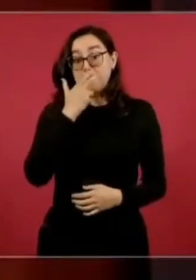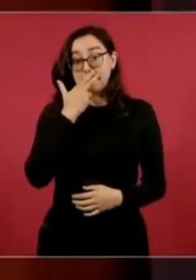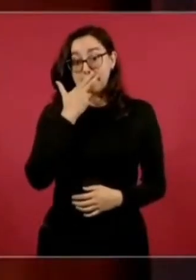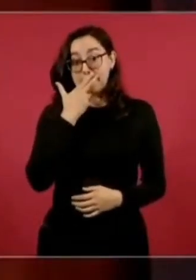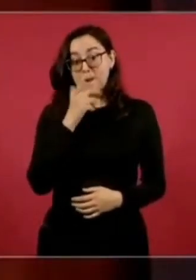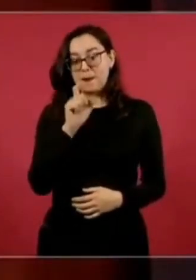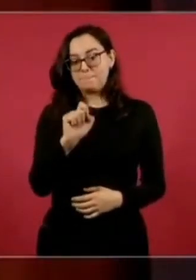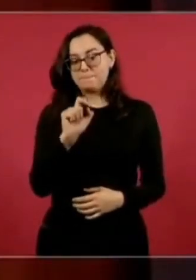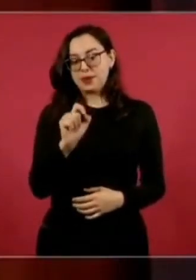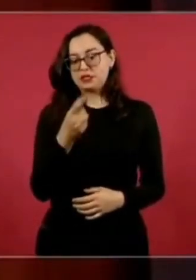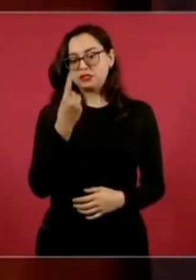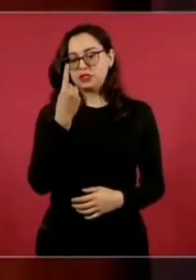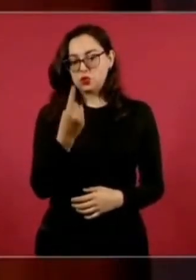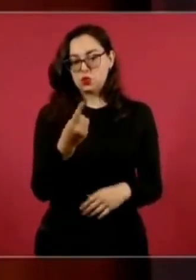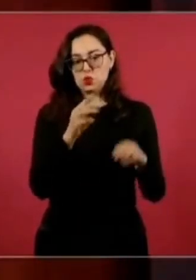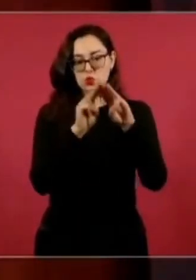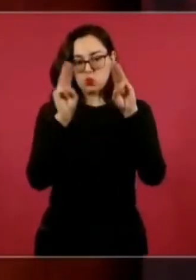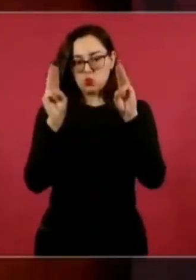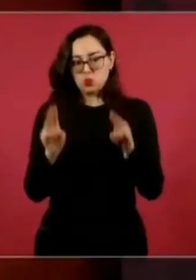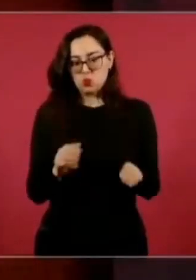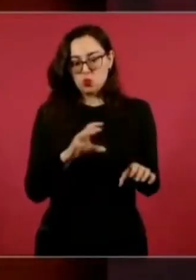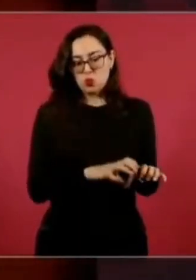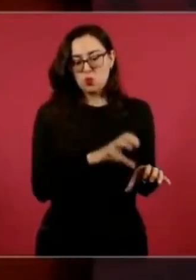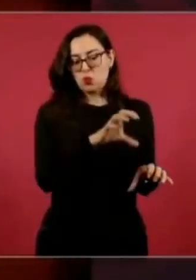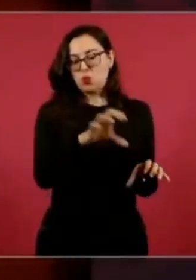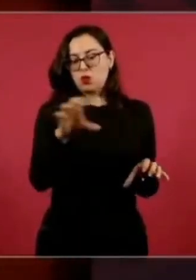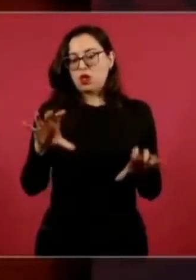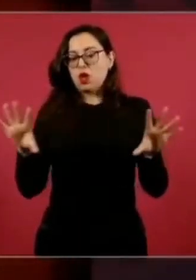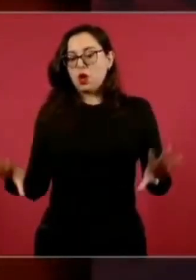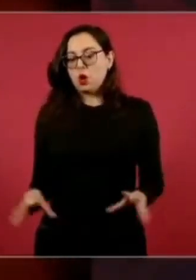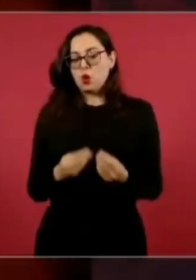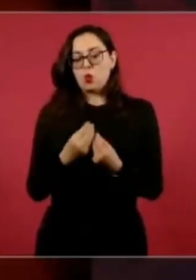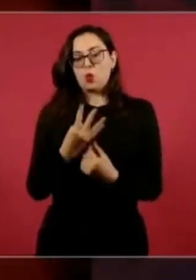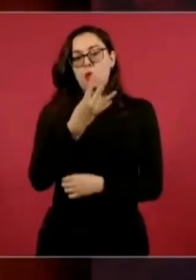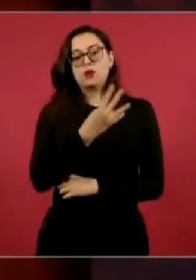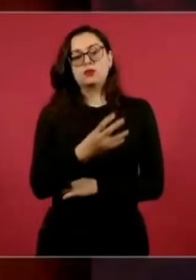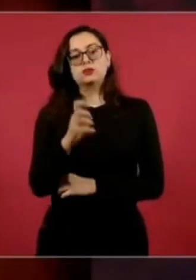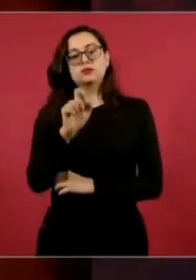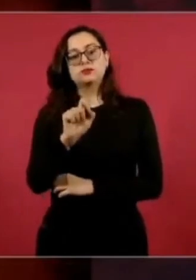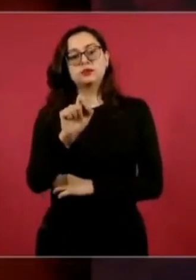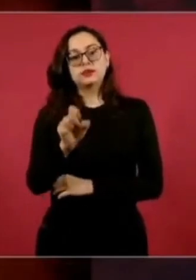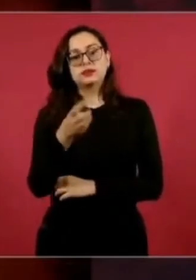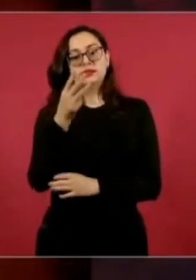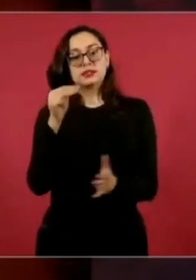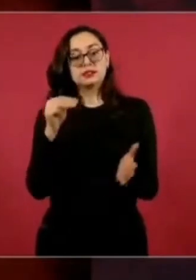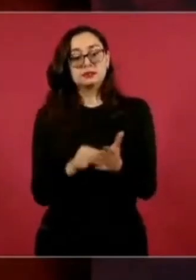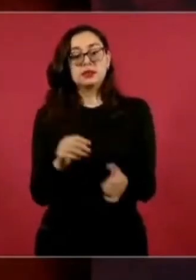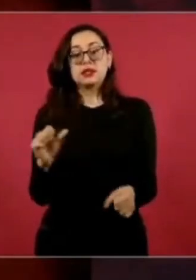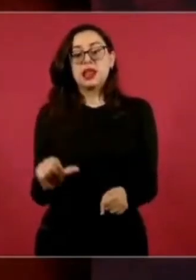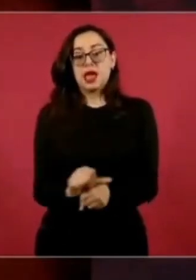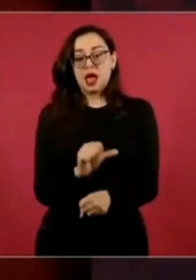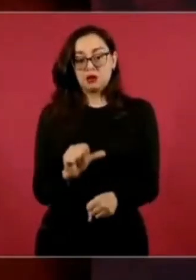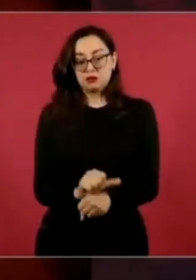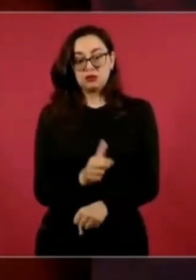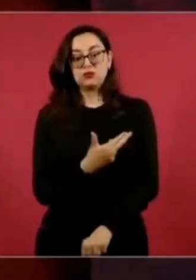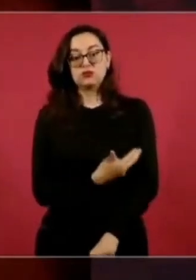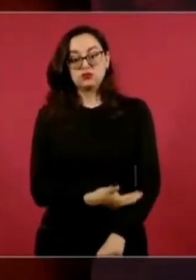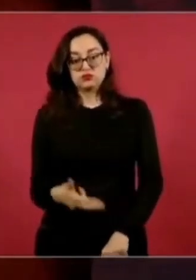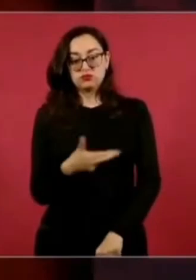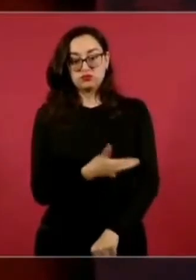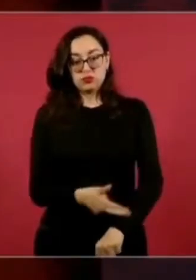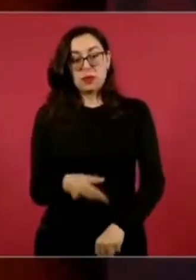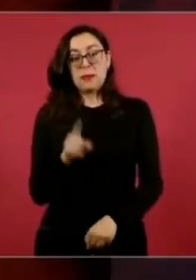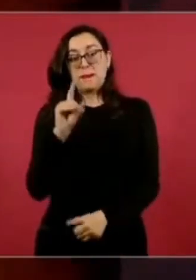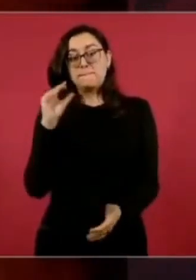módulos tiene 423,000 eh vehículos regularizados y tiene